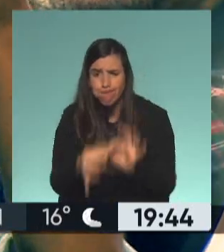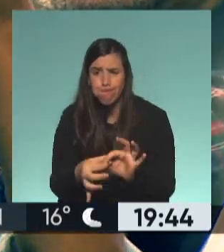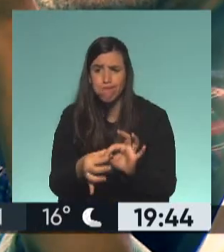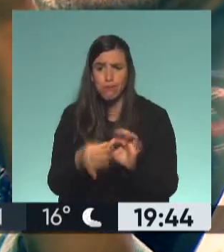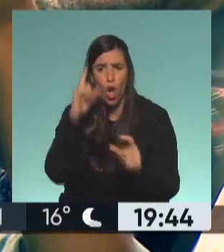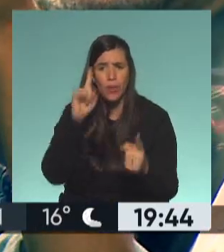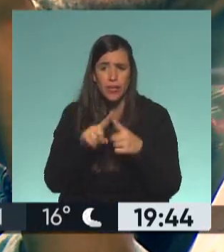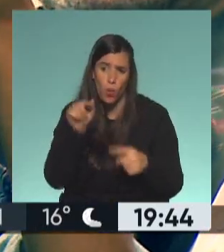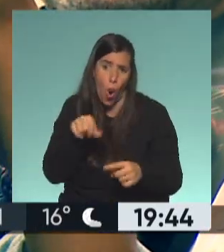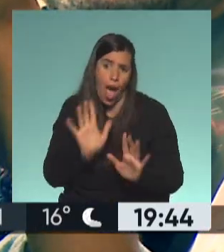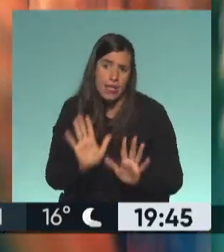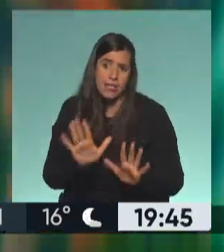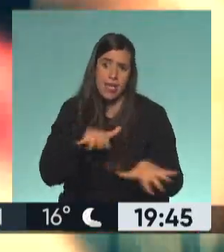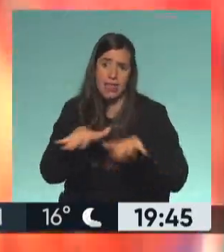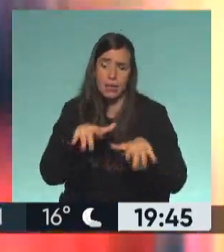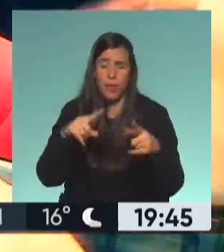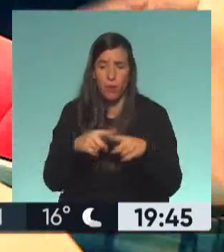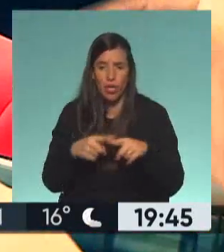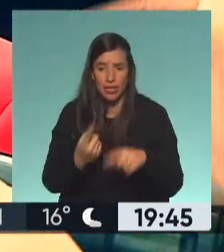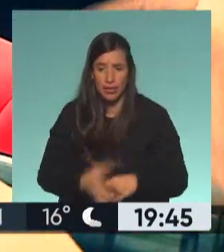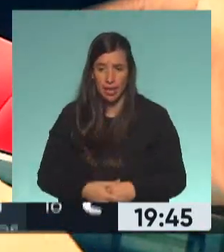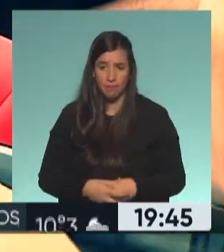es la política, la actividad política es eso. A ver, ¿las